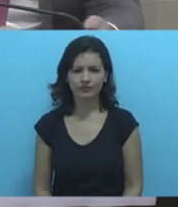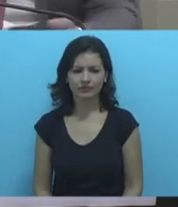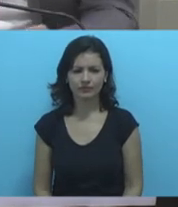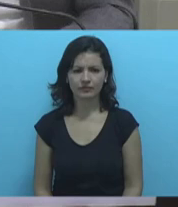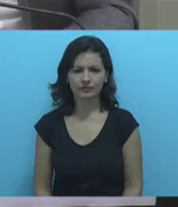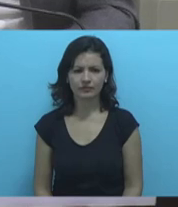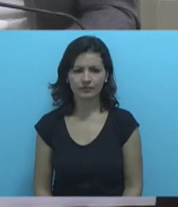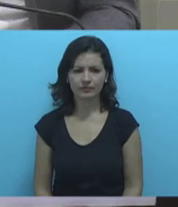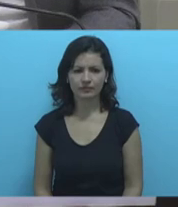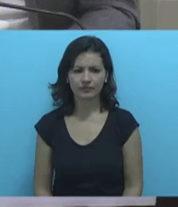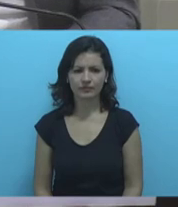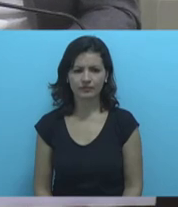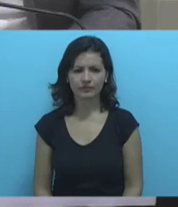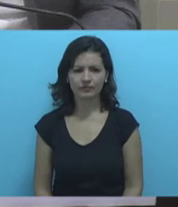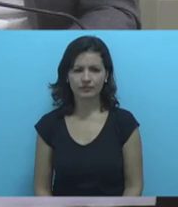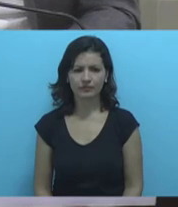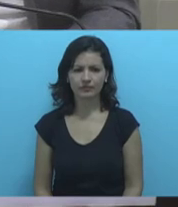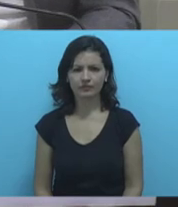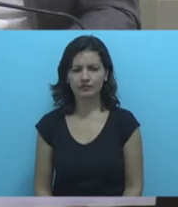Tiene la palabra la diputada Inés.